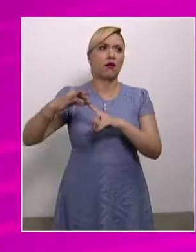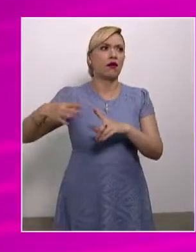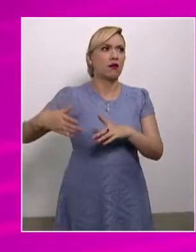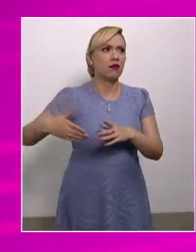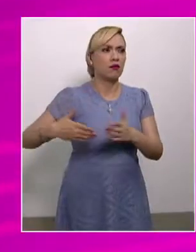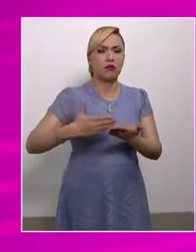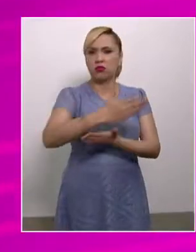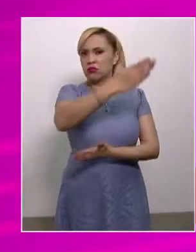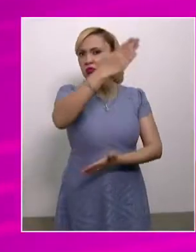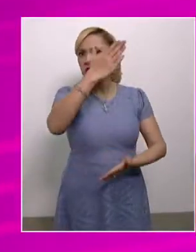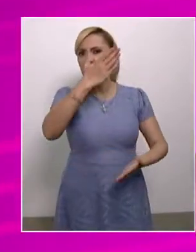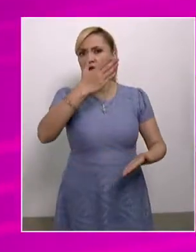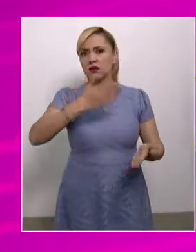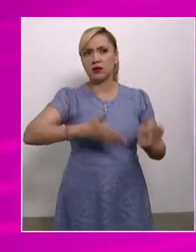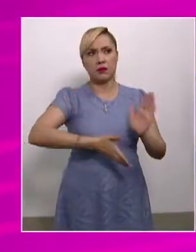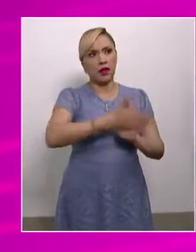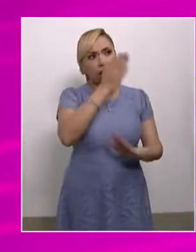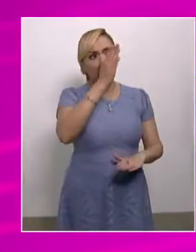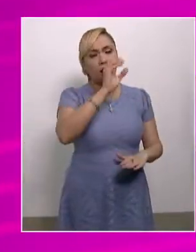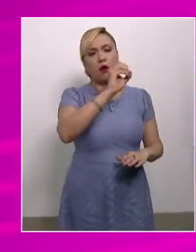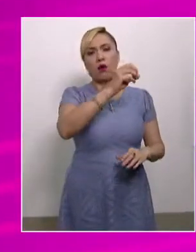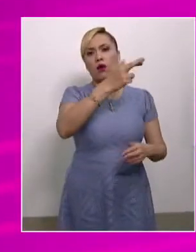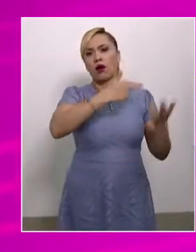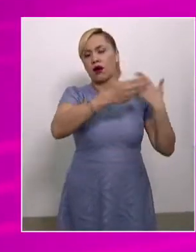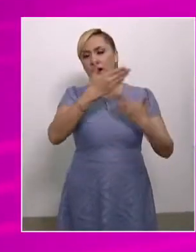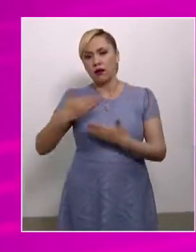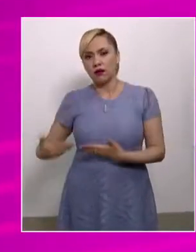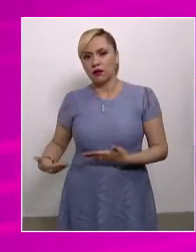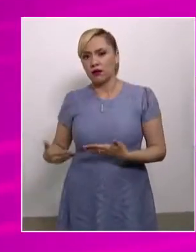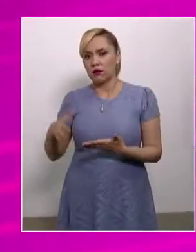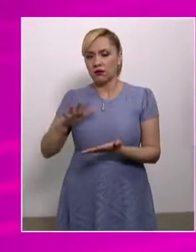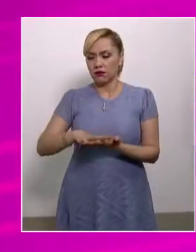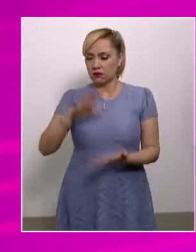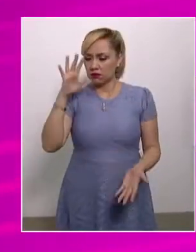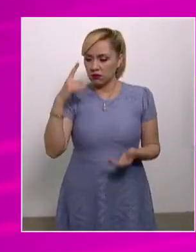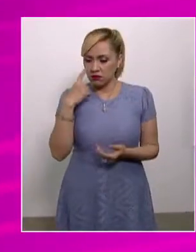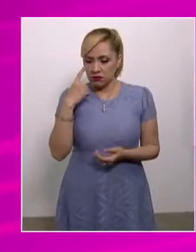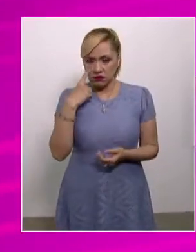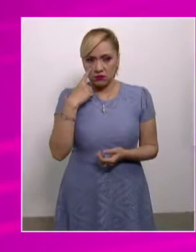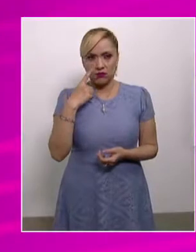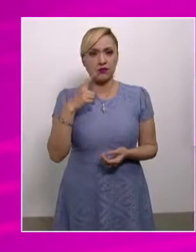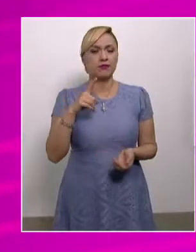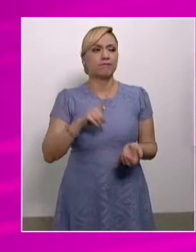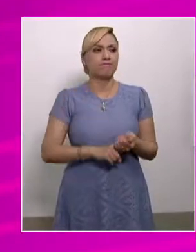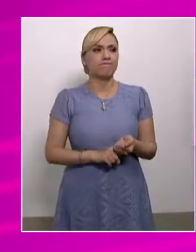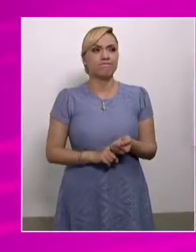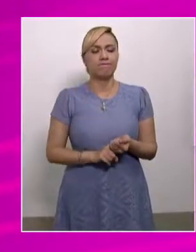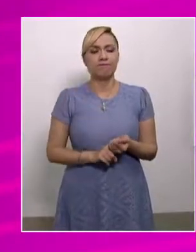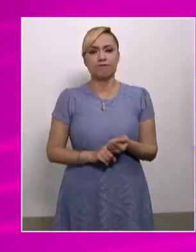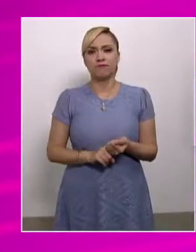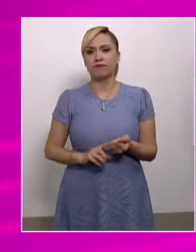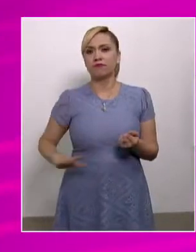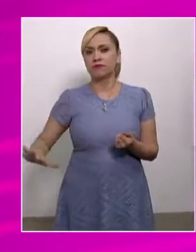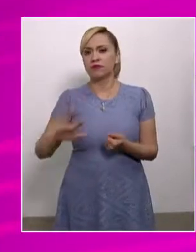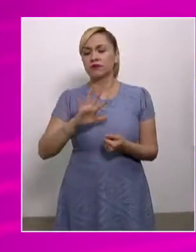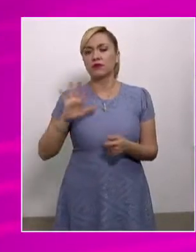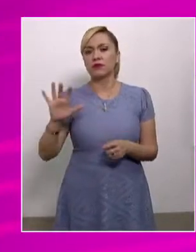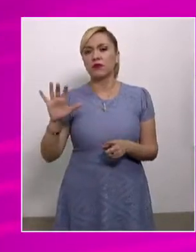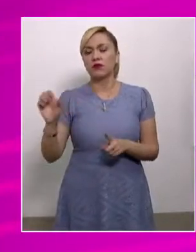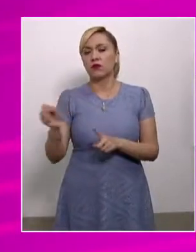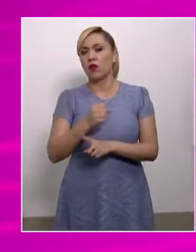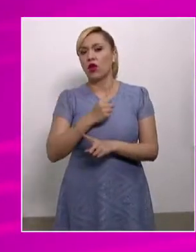en destino y en retorno. La mayoría de nuestros casos nos han reflejado la